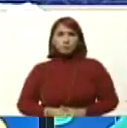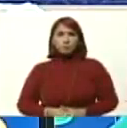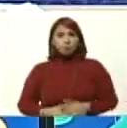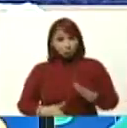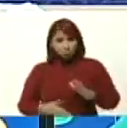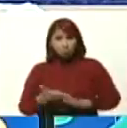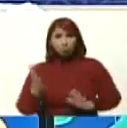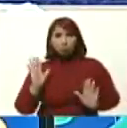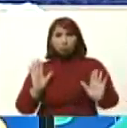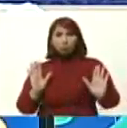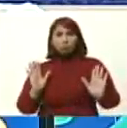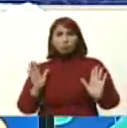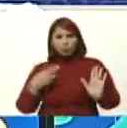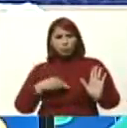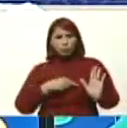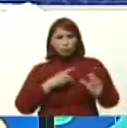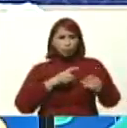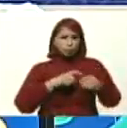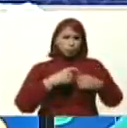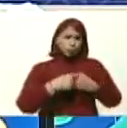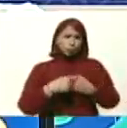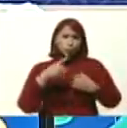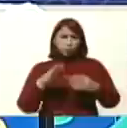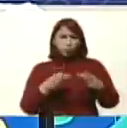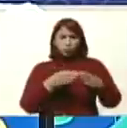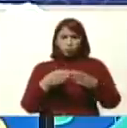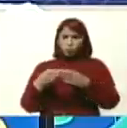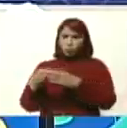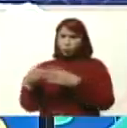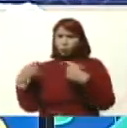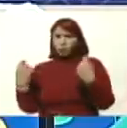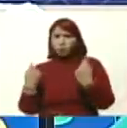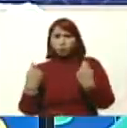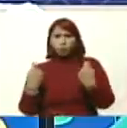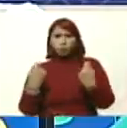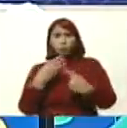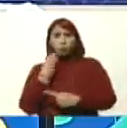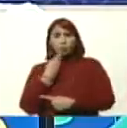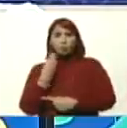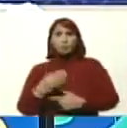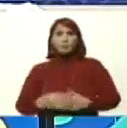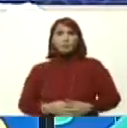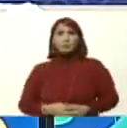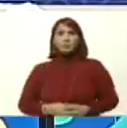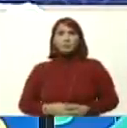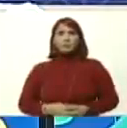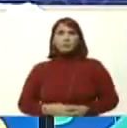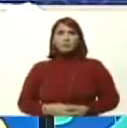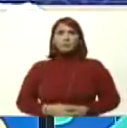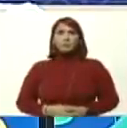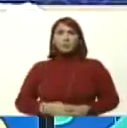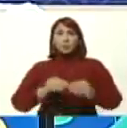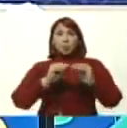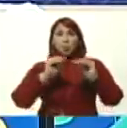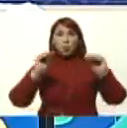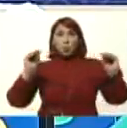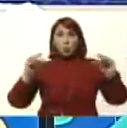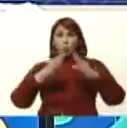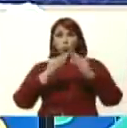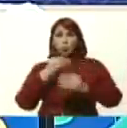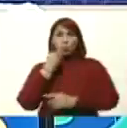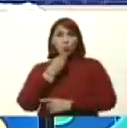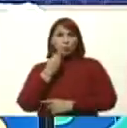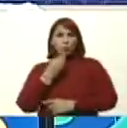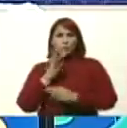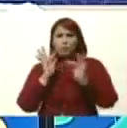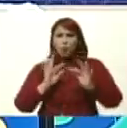Vamos, vamos a conformar comandos de campaña de la juventud y vamos a convocar a toda la juventud de manera